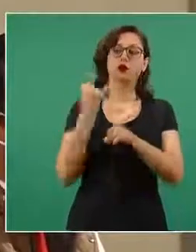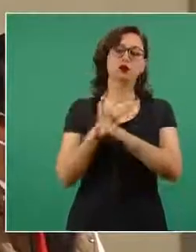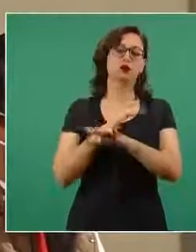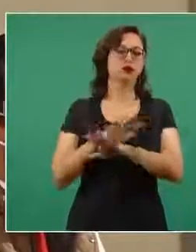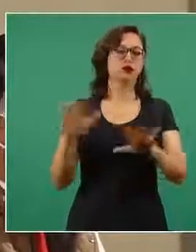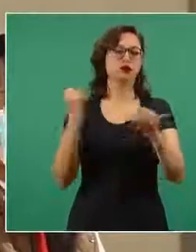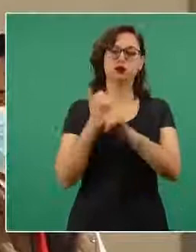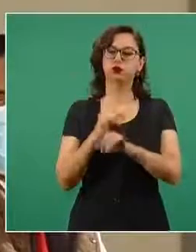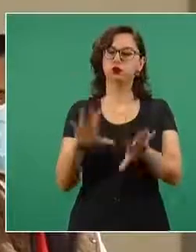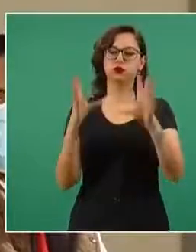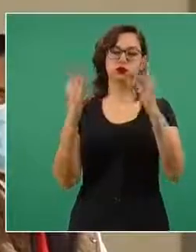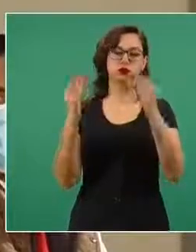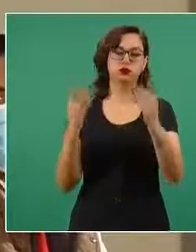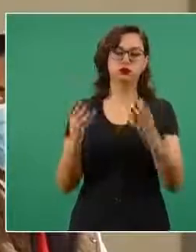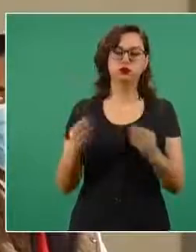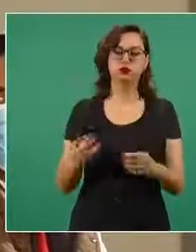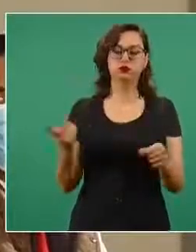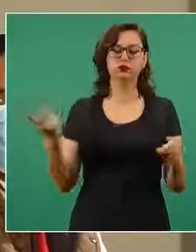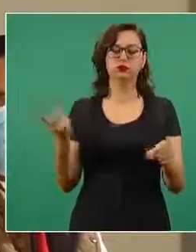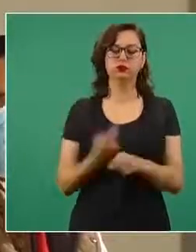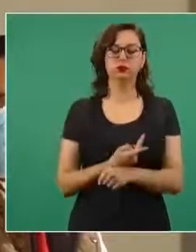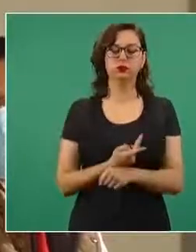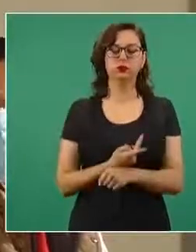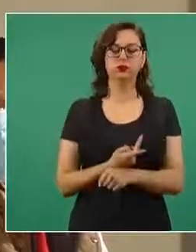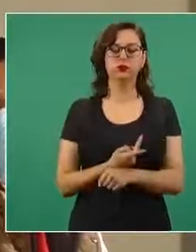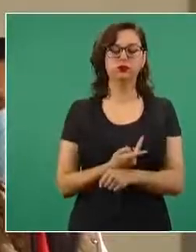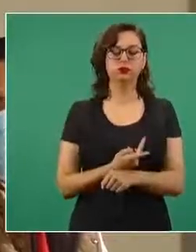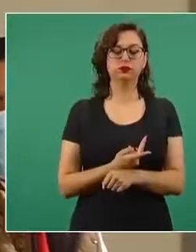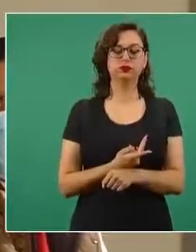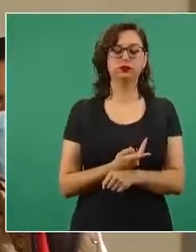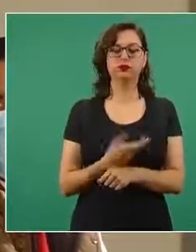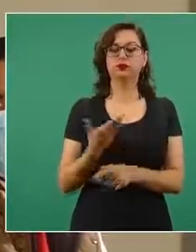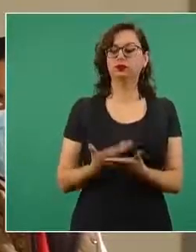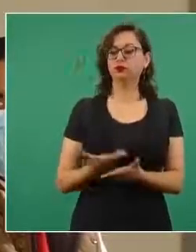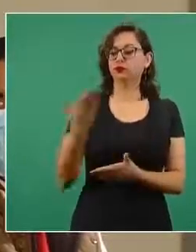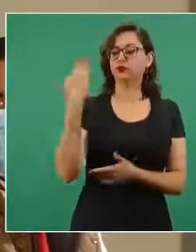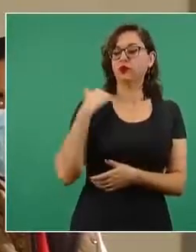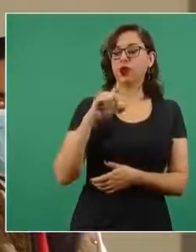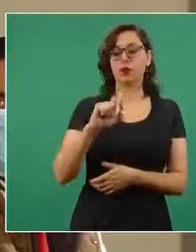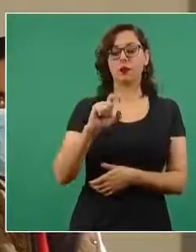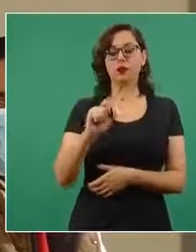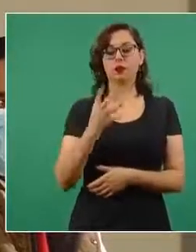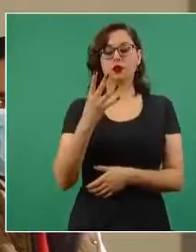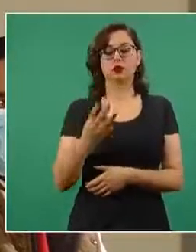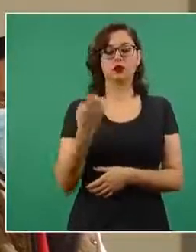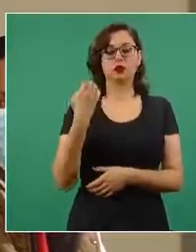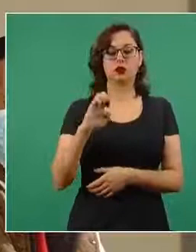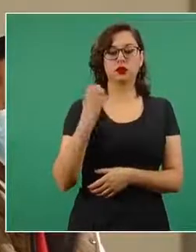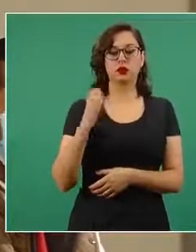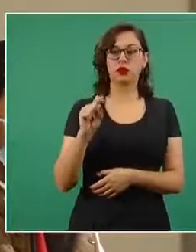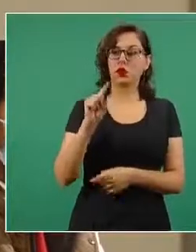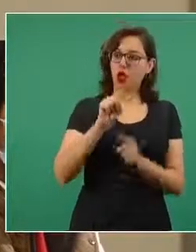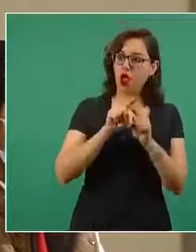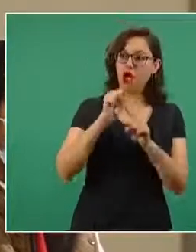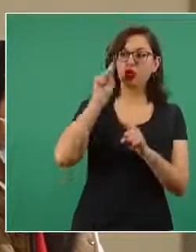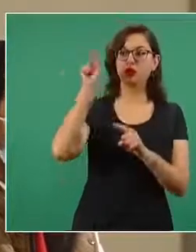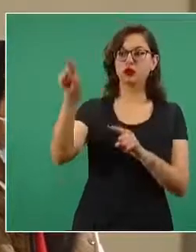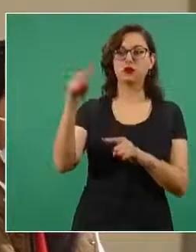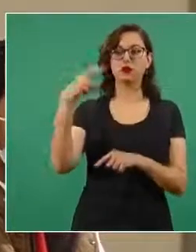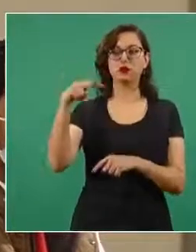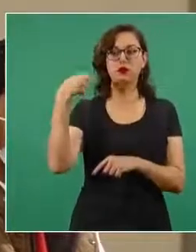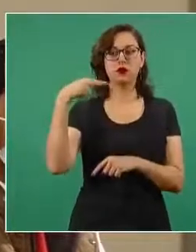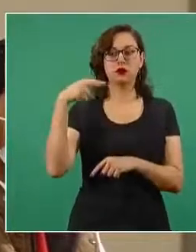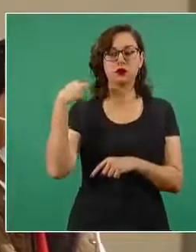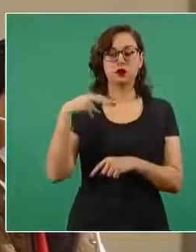básicamente de un hecho que se dio el pasado 24 de enero en las Chuapas. Están